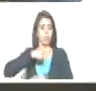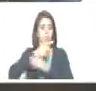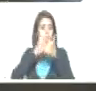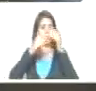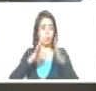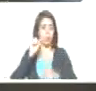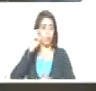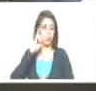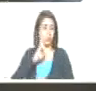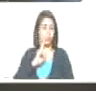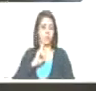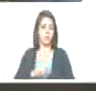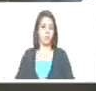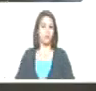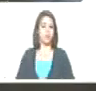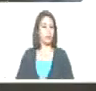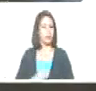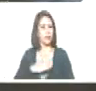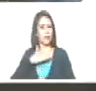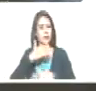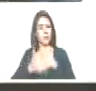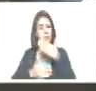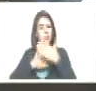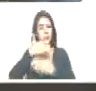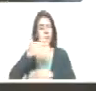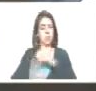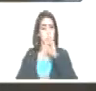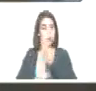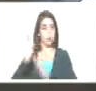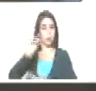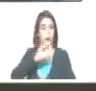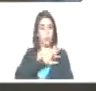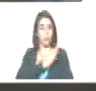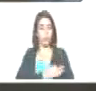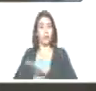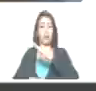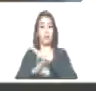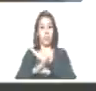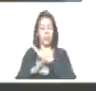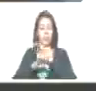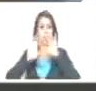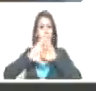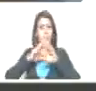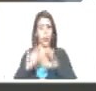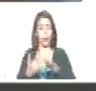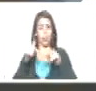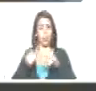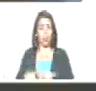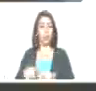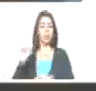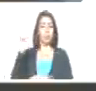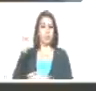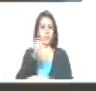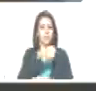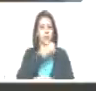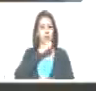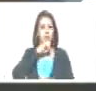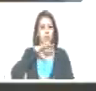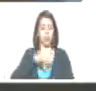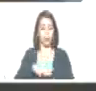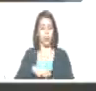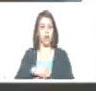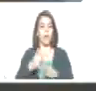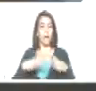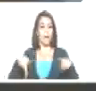Bolívar, florezcan con más contundencia todavía. Porque esto es un combate histórico. Desde los valores que